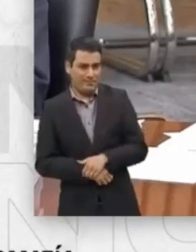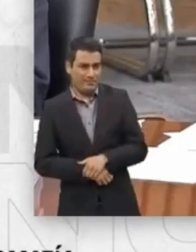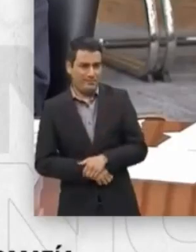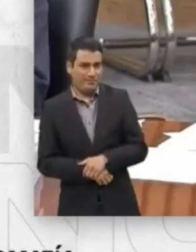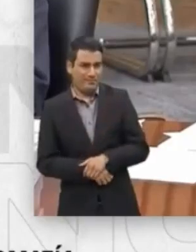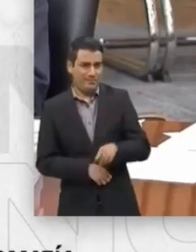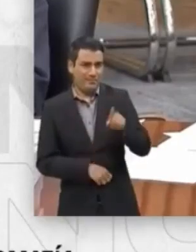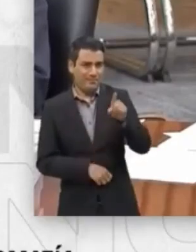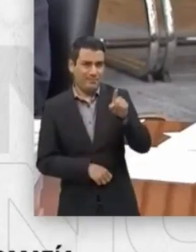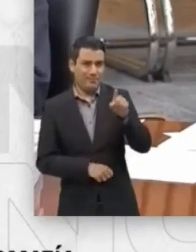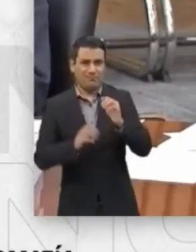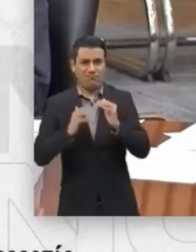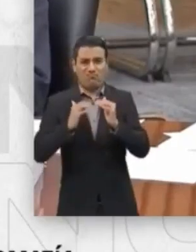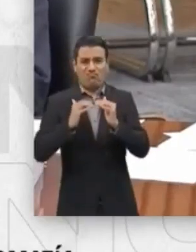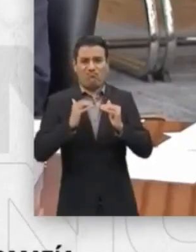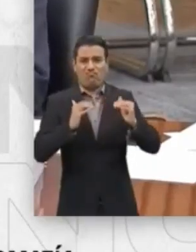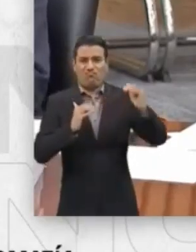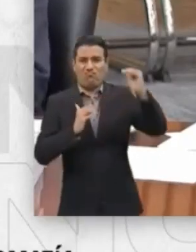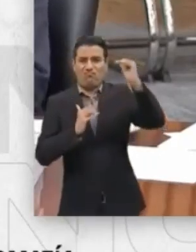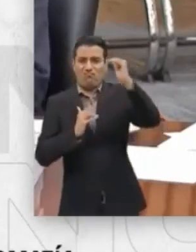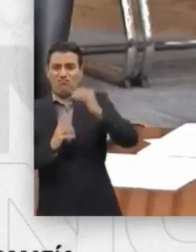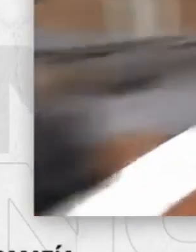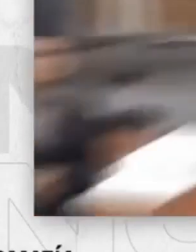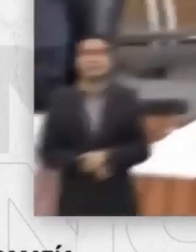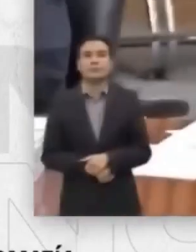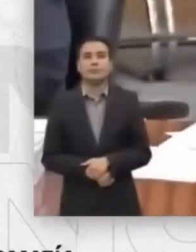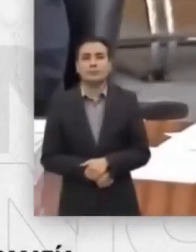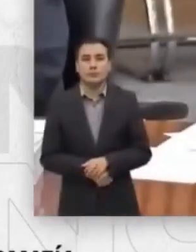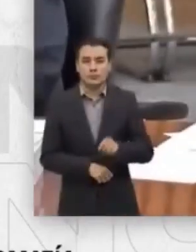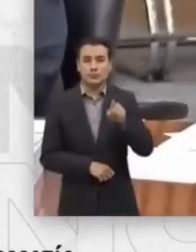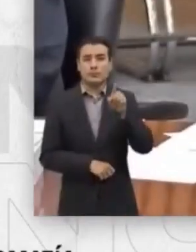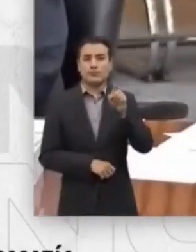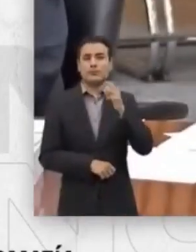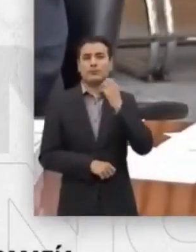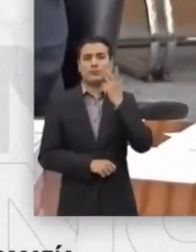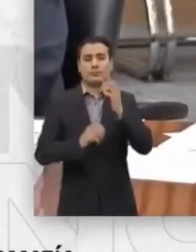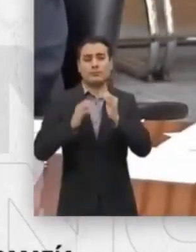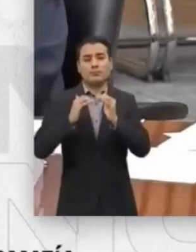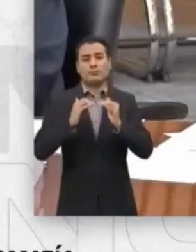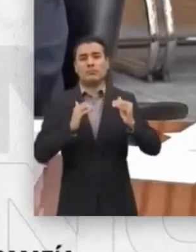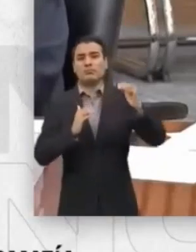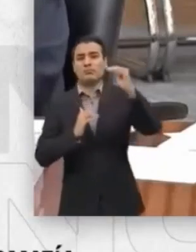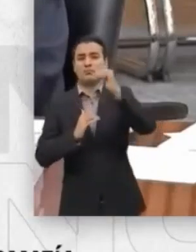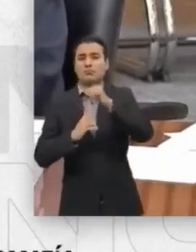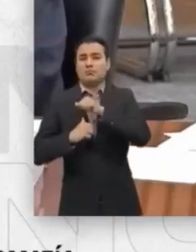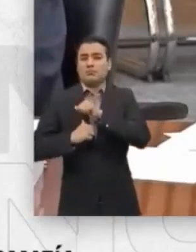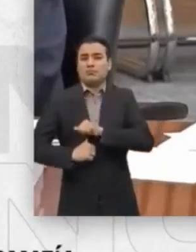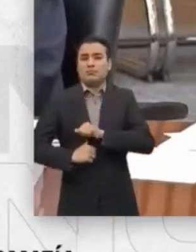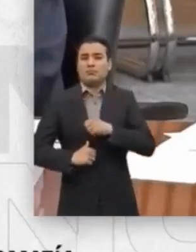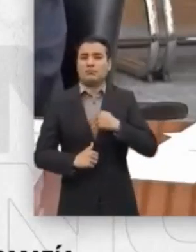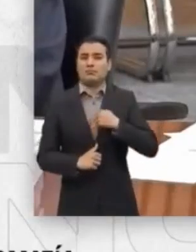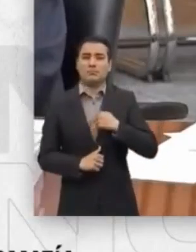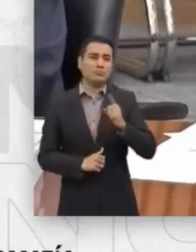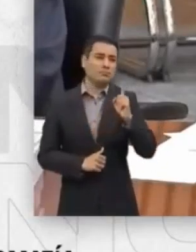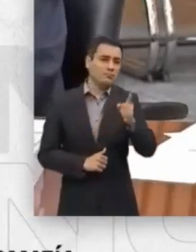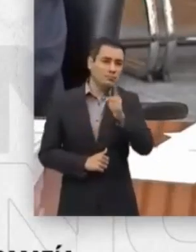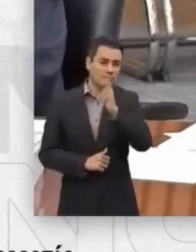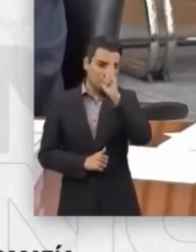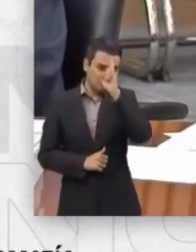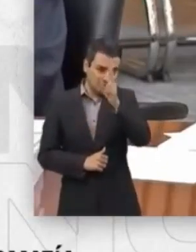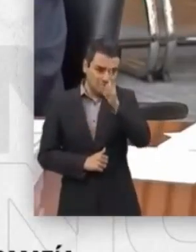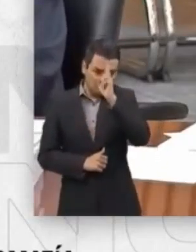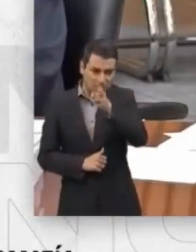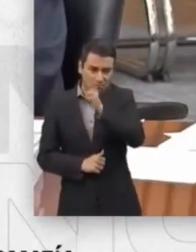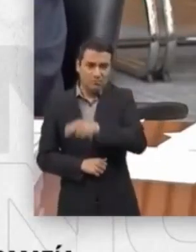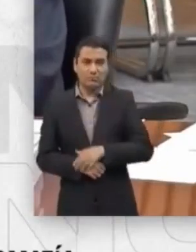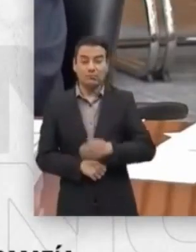el gran censor de este país y se atrevan a alterar las palabras pronunciadas